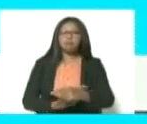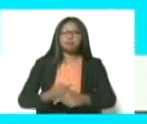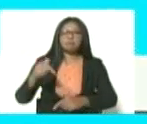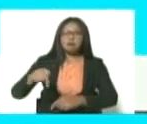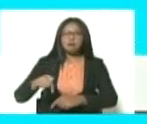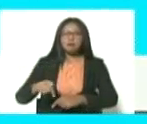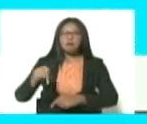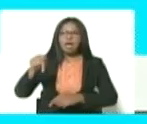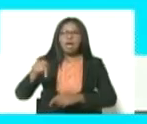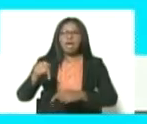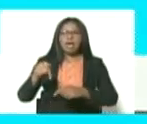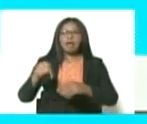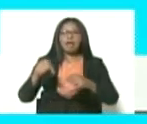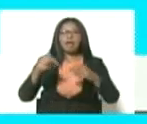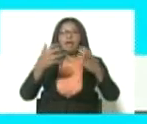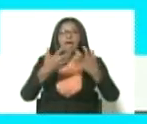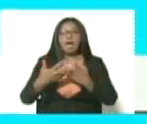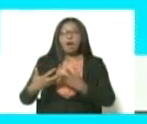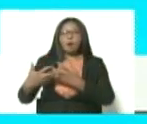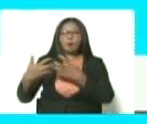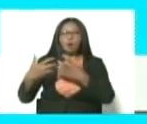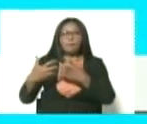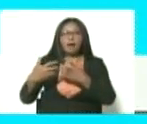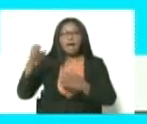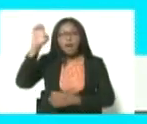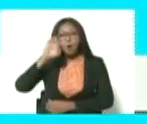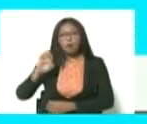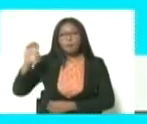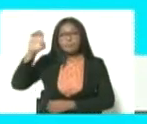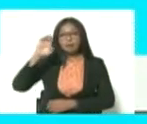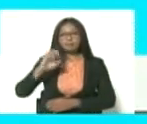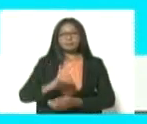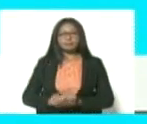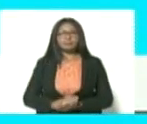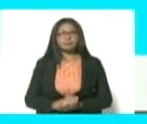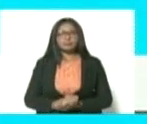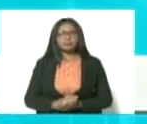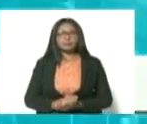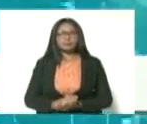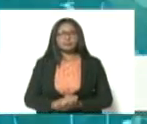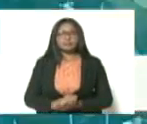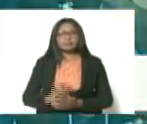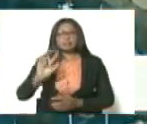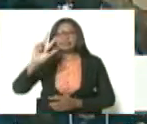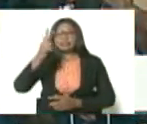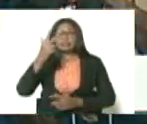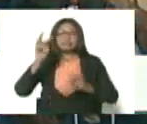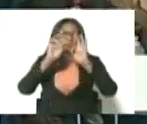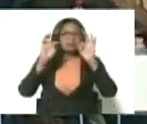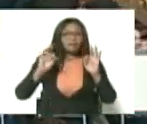Ya en Europa hay países que están en la tercera ola. La tercera ola.